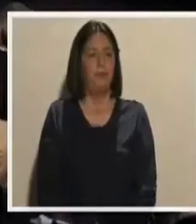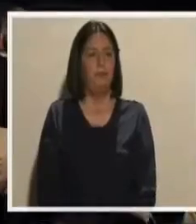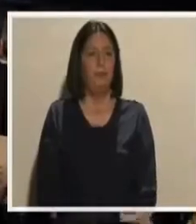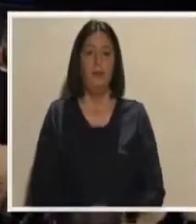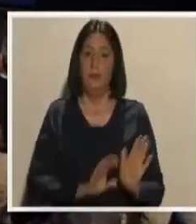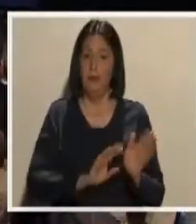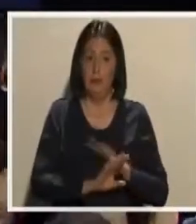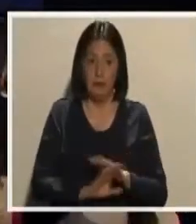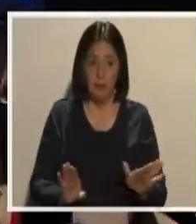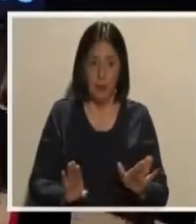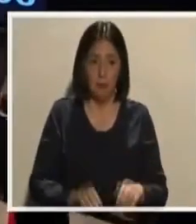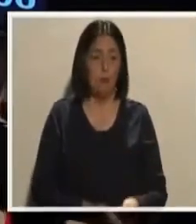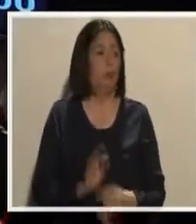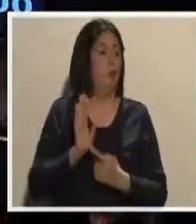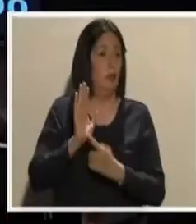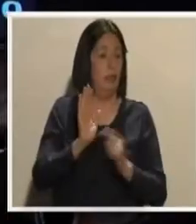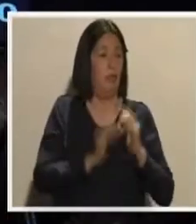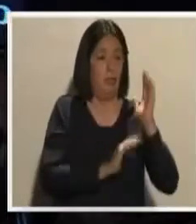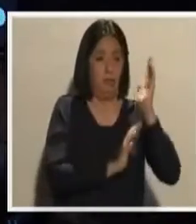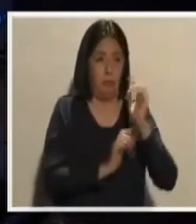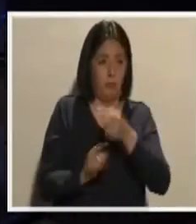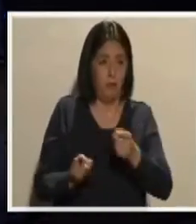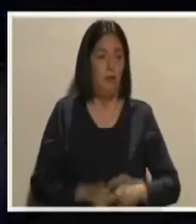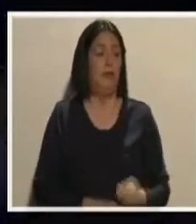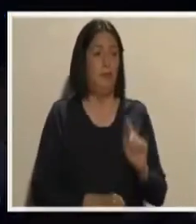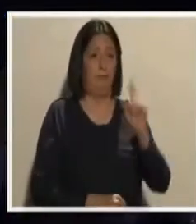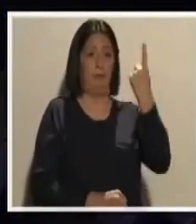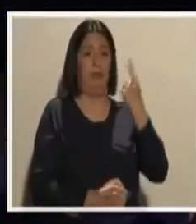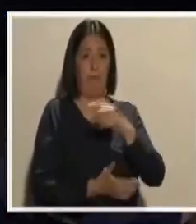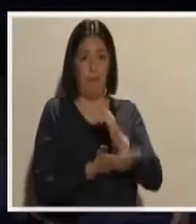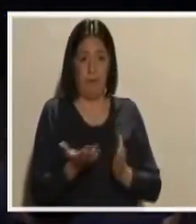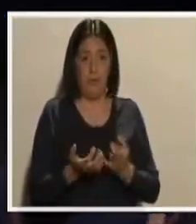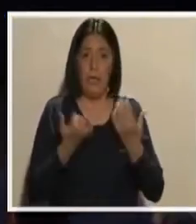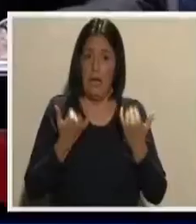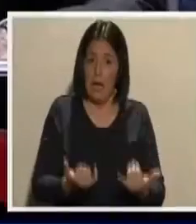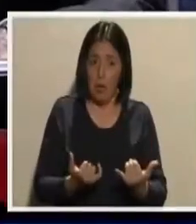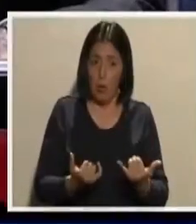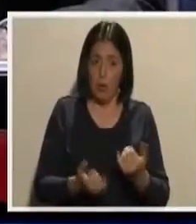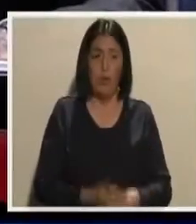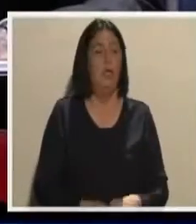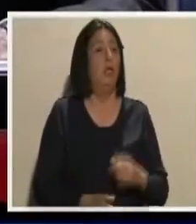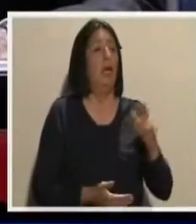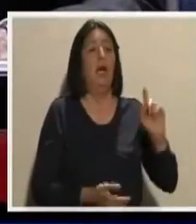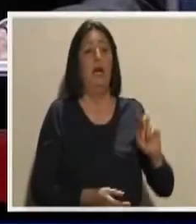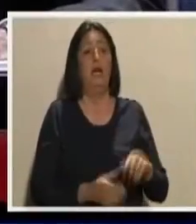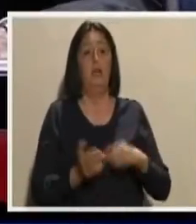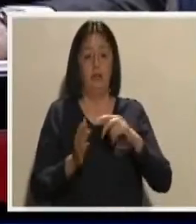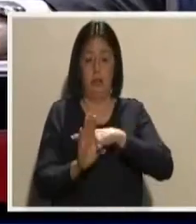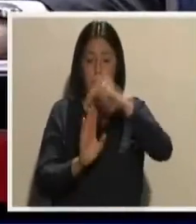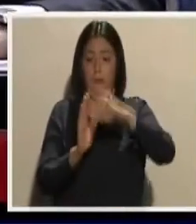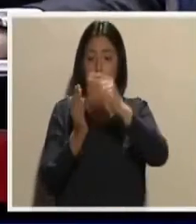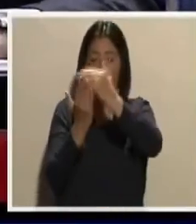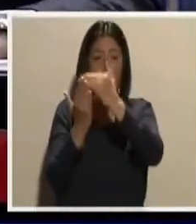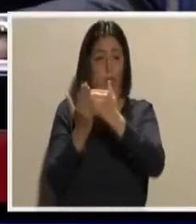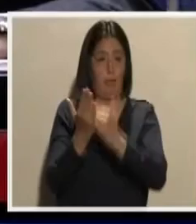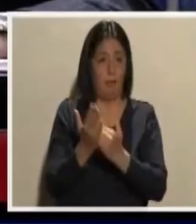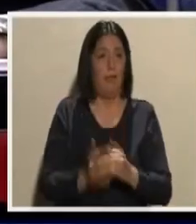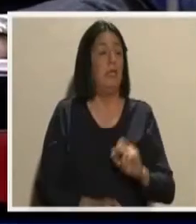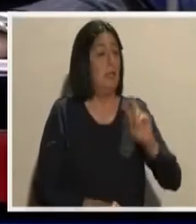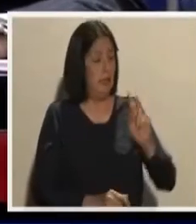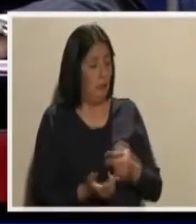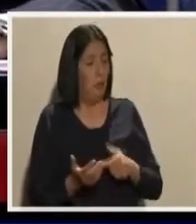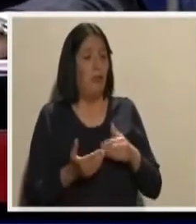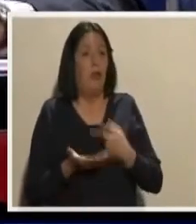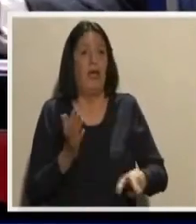Hemos concluido con la presentación de los candidatos en este primer bloque. Ahora nos abocamos a los bloques programáticos y la dinámica será la